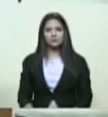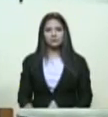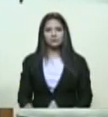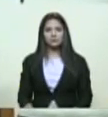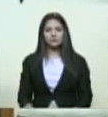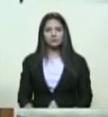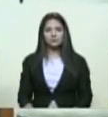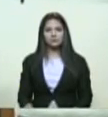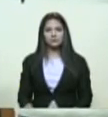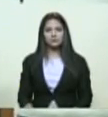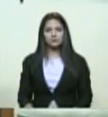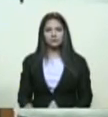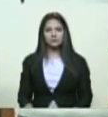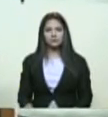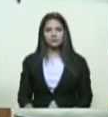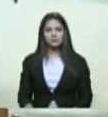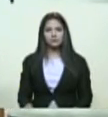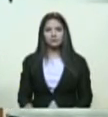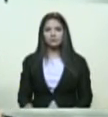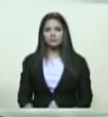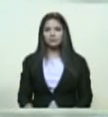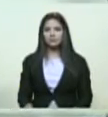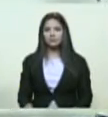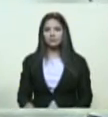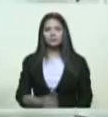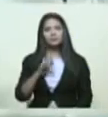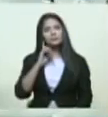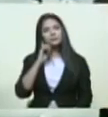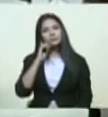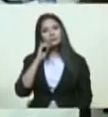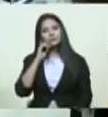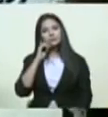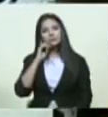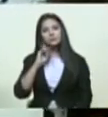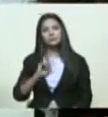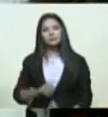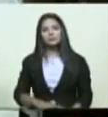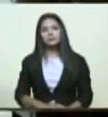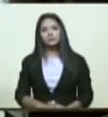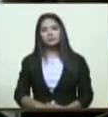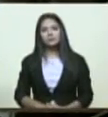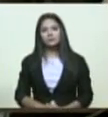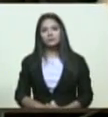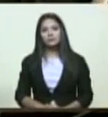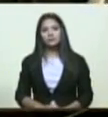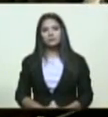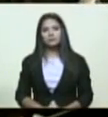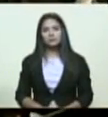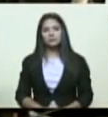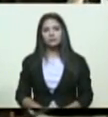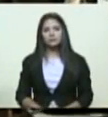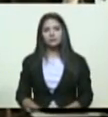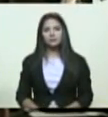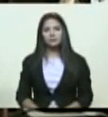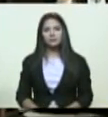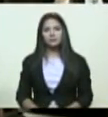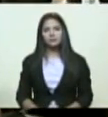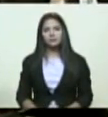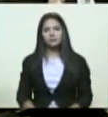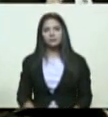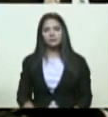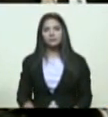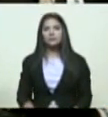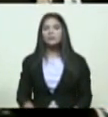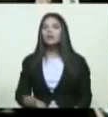A rueda de prensa. Diego Martínez, de Blue Radio Colombia. Buenas tardes, Santiago. Sí, ¿algún tipo de investigación